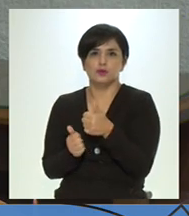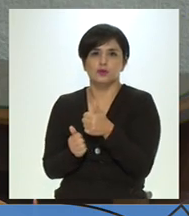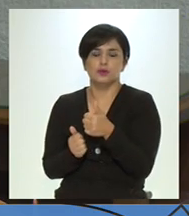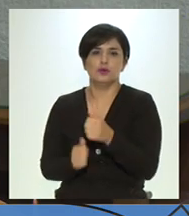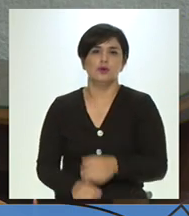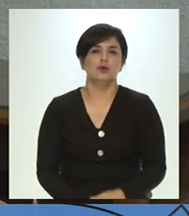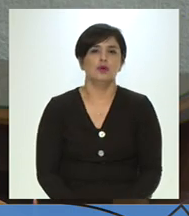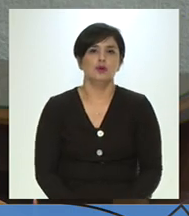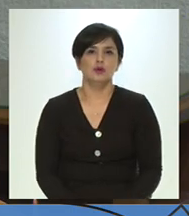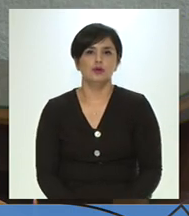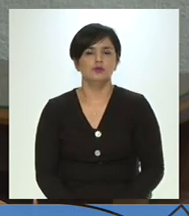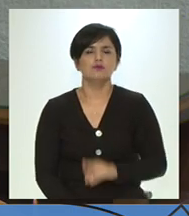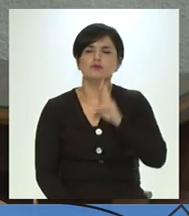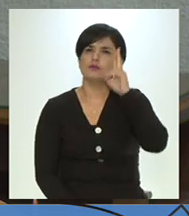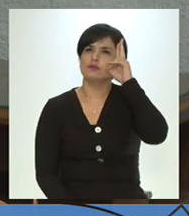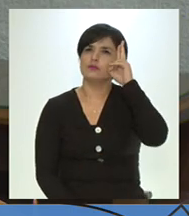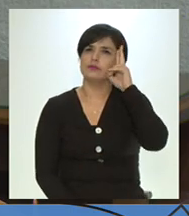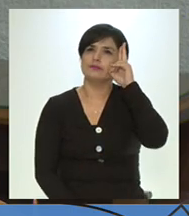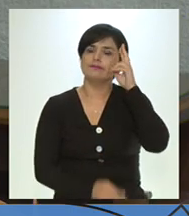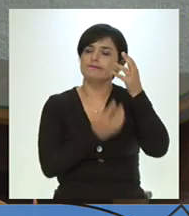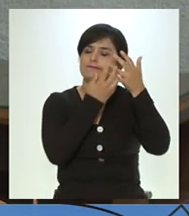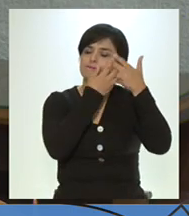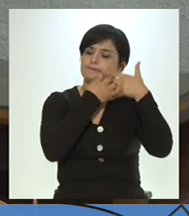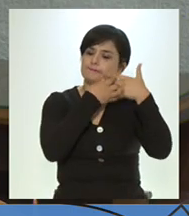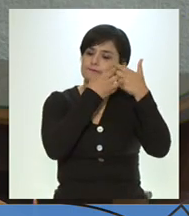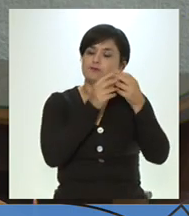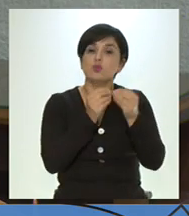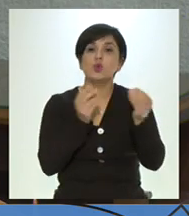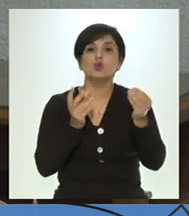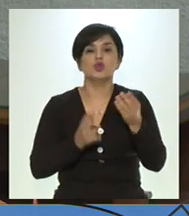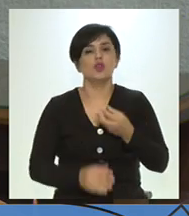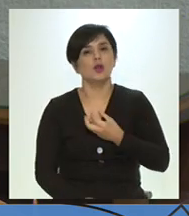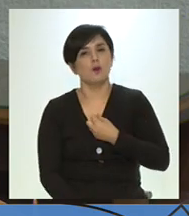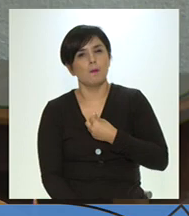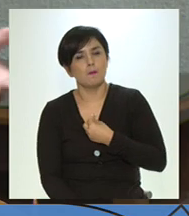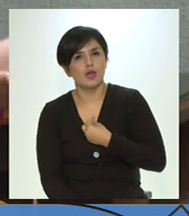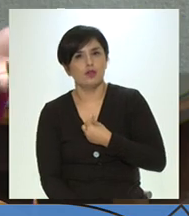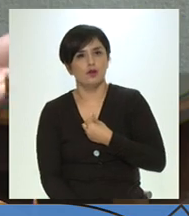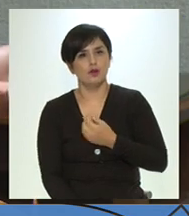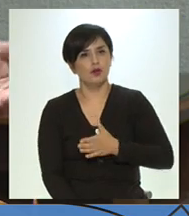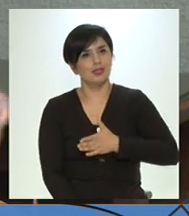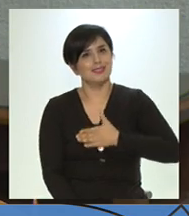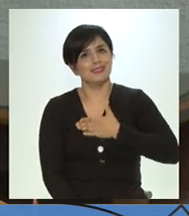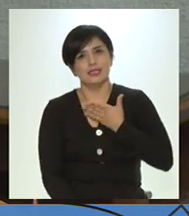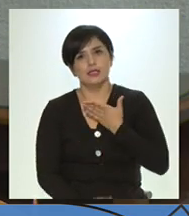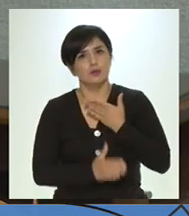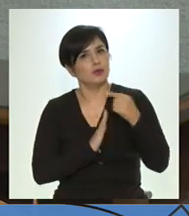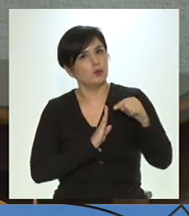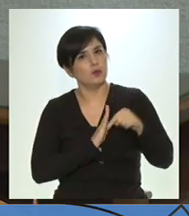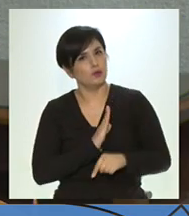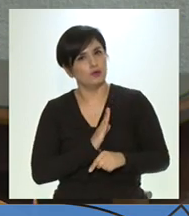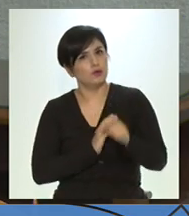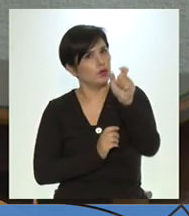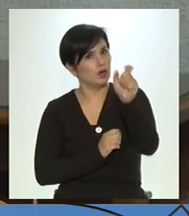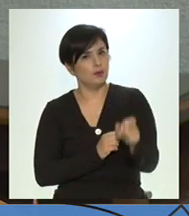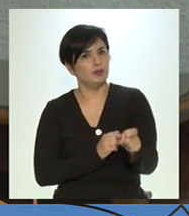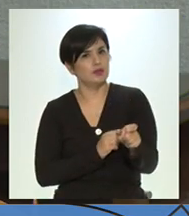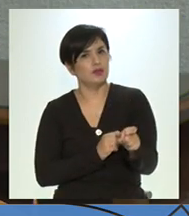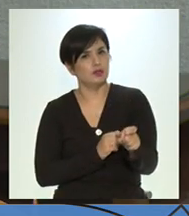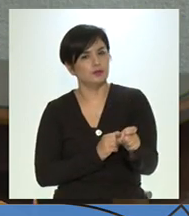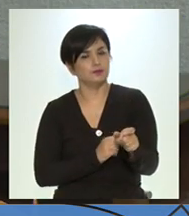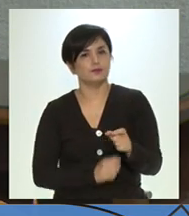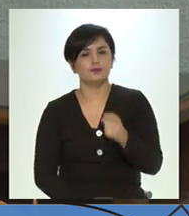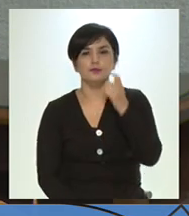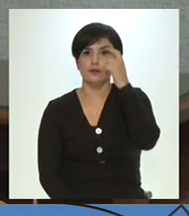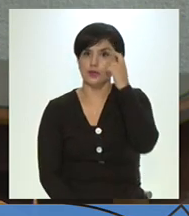he reflexionado mucho sobre los temores miedos y sentimientos más profundos de las personas y creo